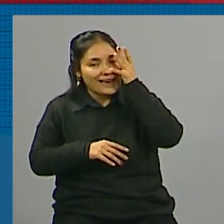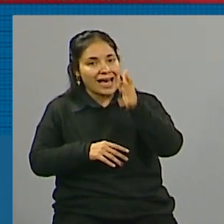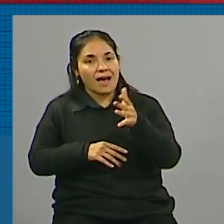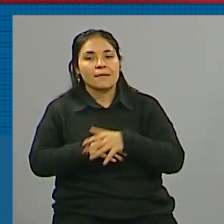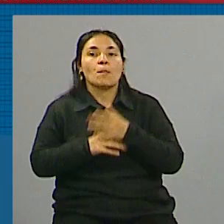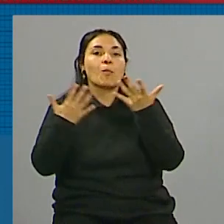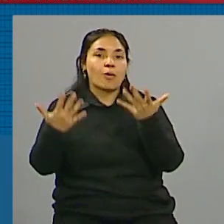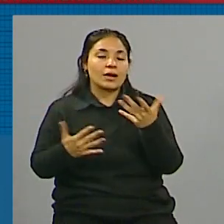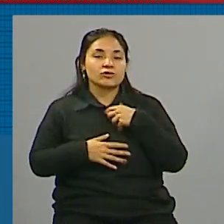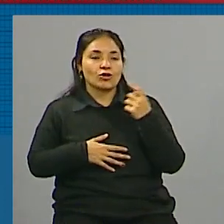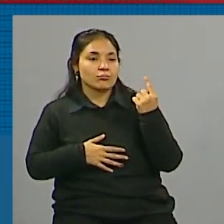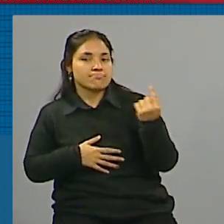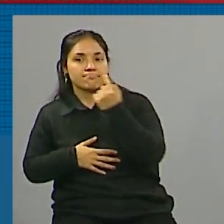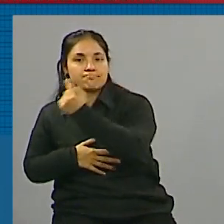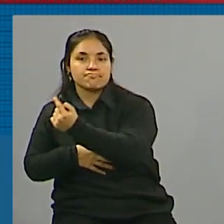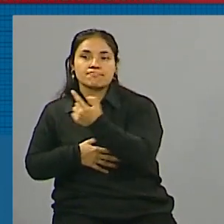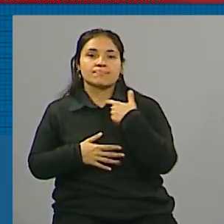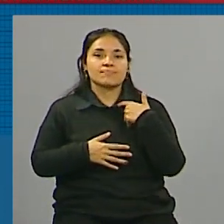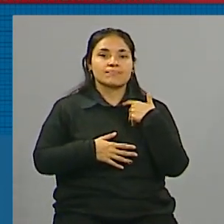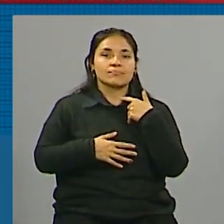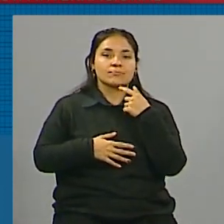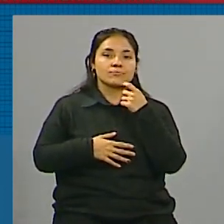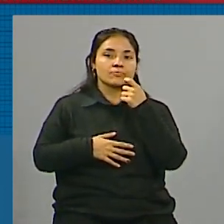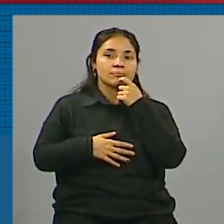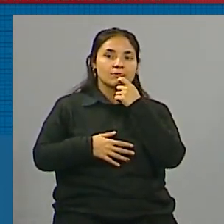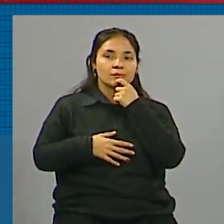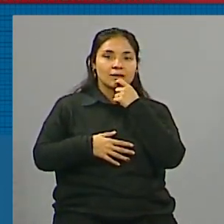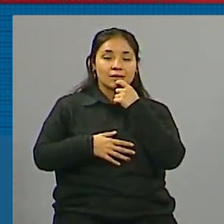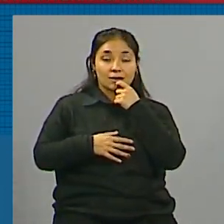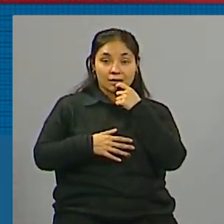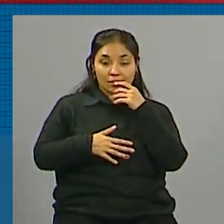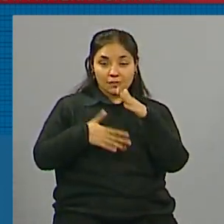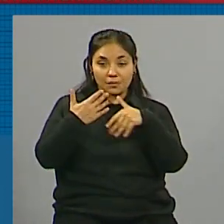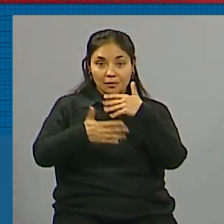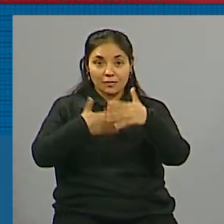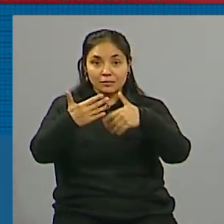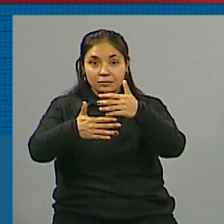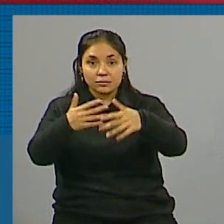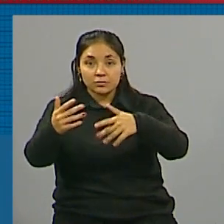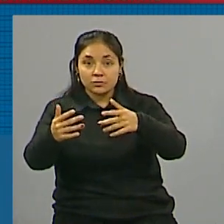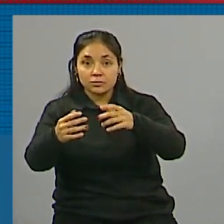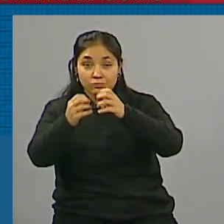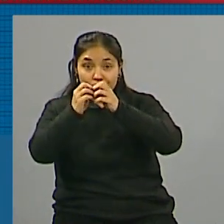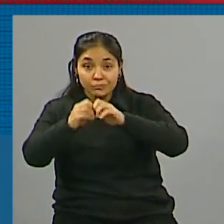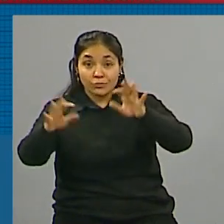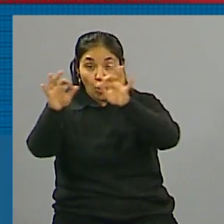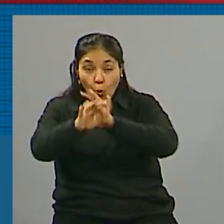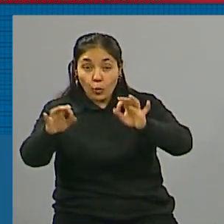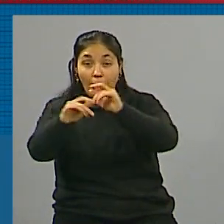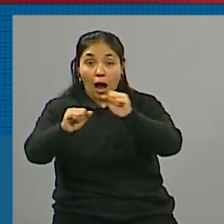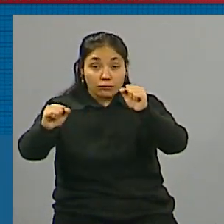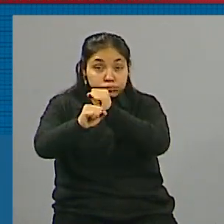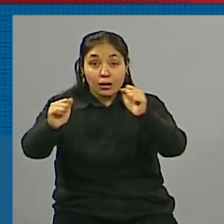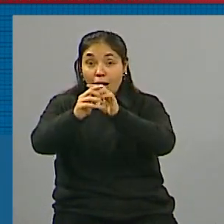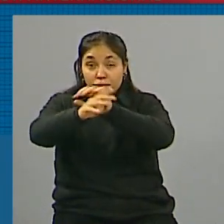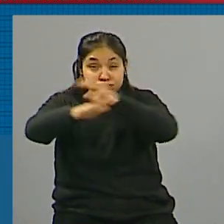es un paso del que no se vuelve, es un salto que ya traslada un conflicto a situaciones